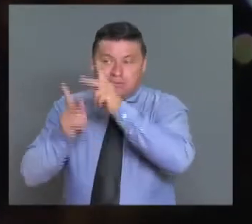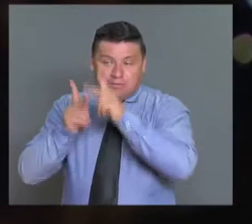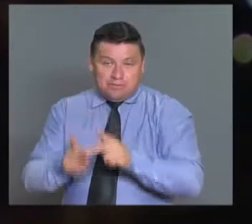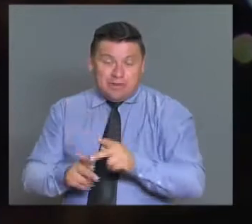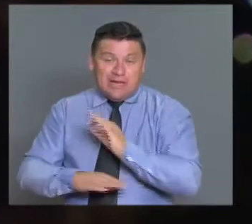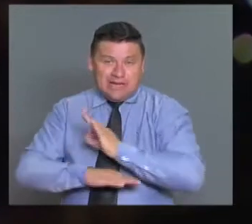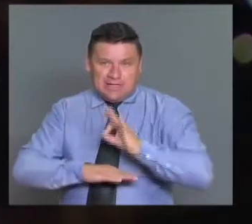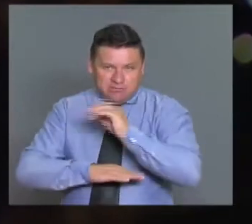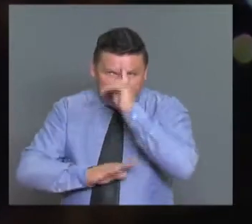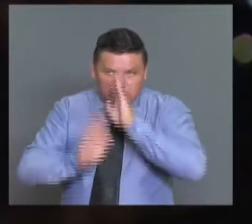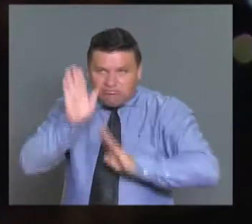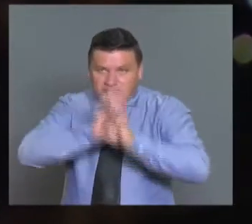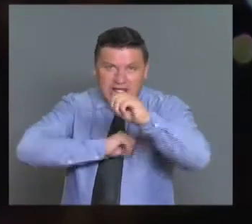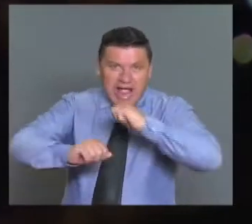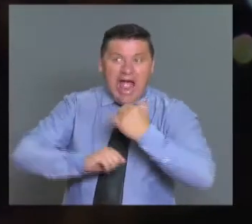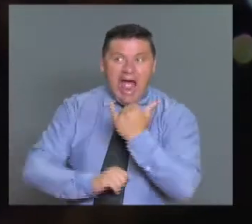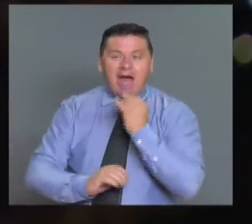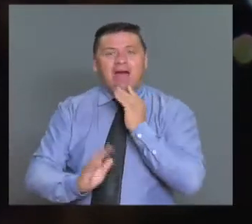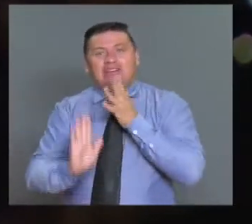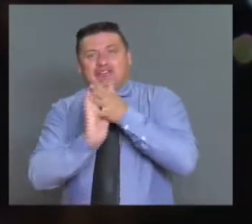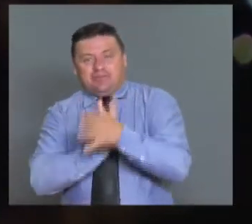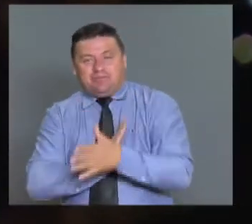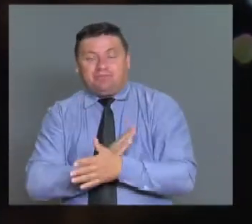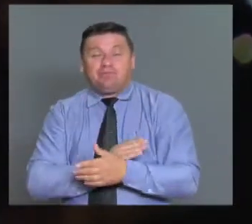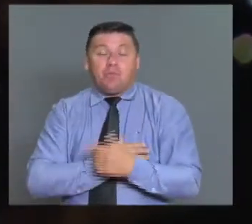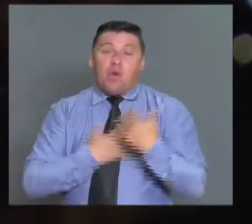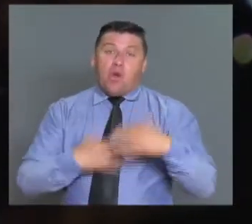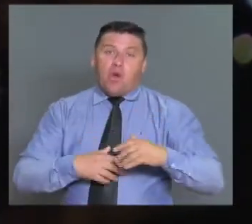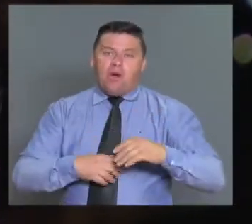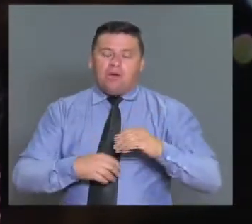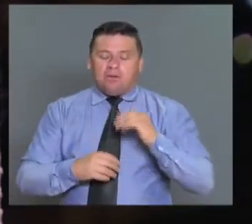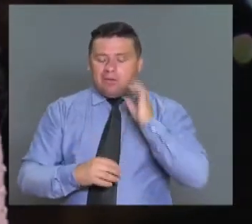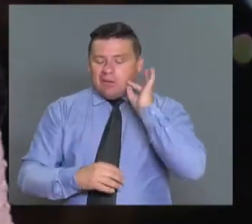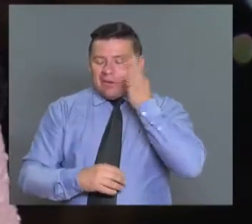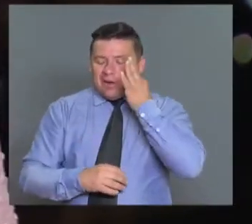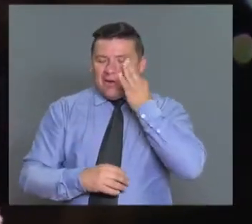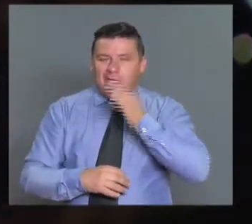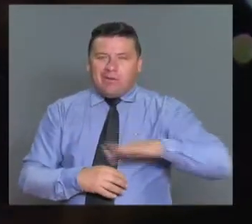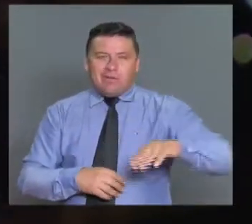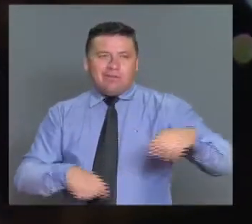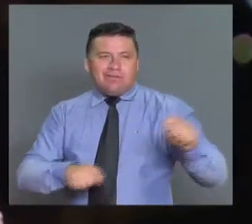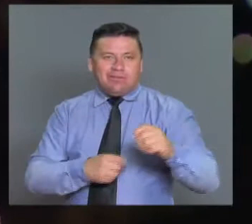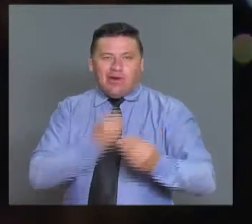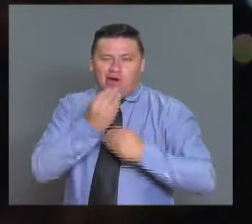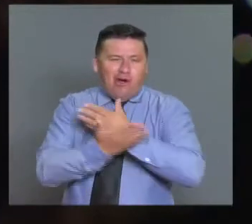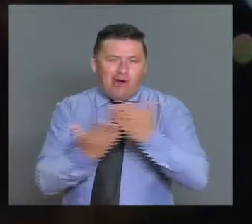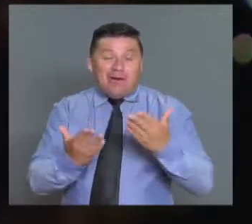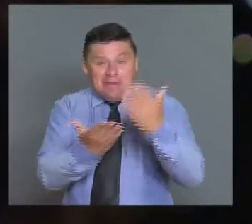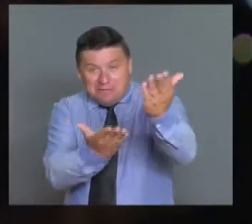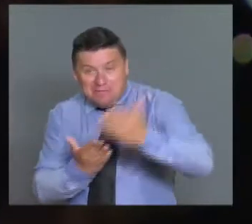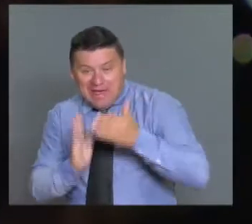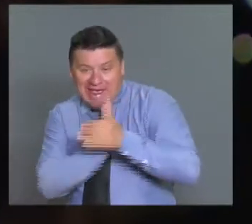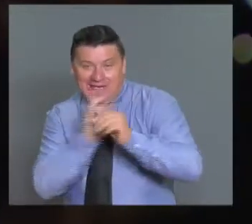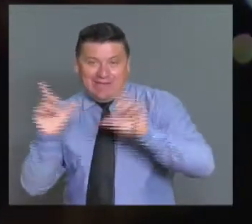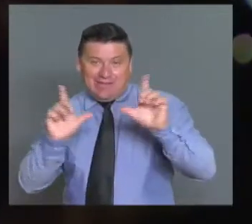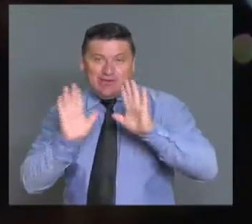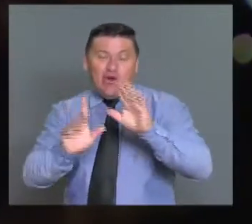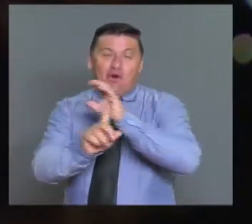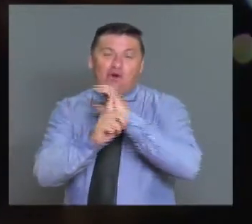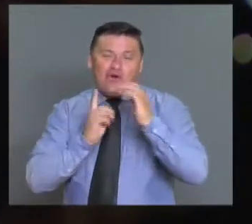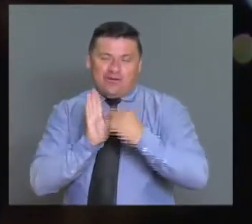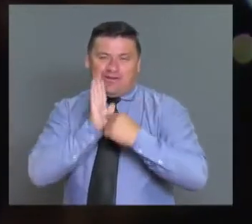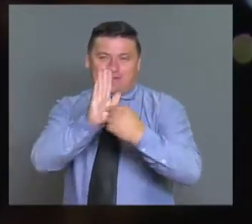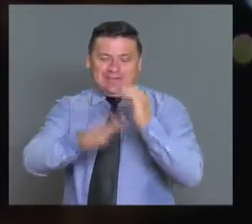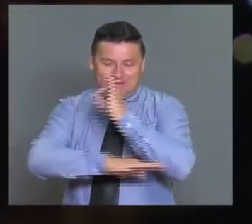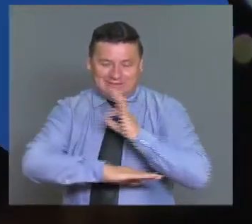corazón, emprendedora y luchadora. Y finalizamos con el ritmo y el sabor de la Macarena. Bienvenidos a Talentos en Pantalla, la sección cultural